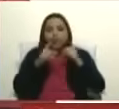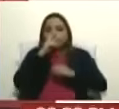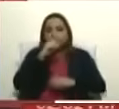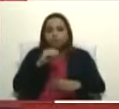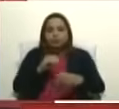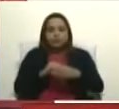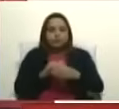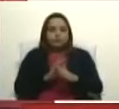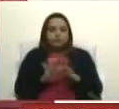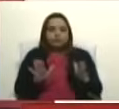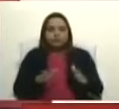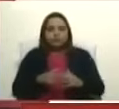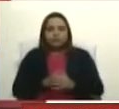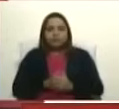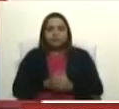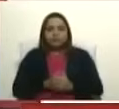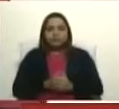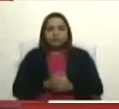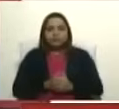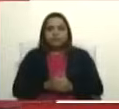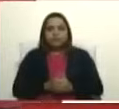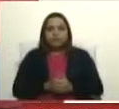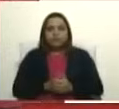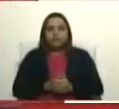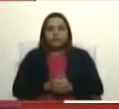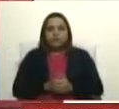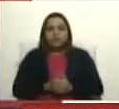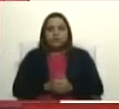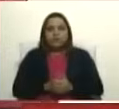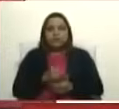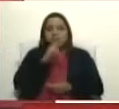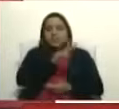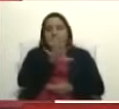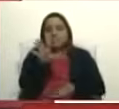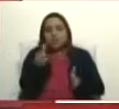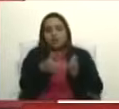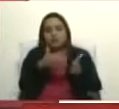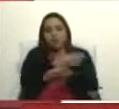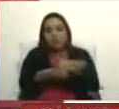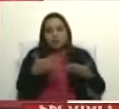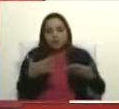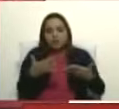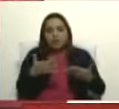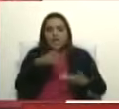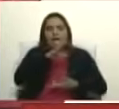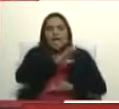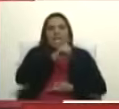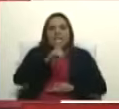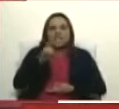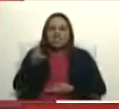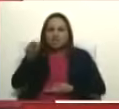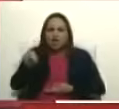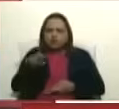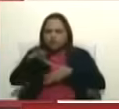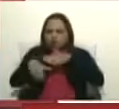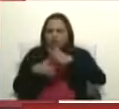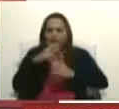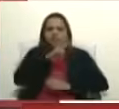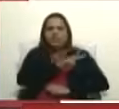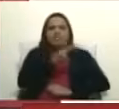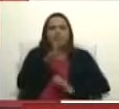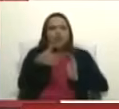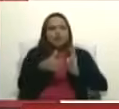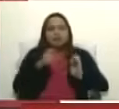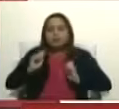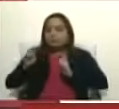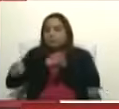Todos en silencio. Entonces de 25 mil se lleva la ExxonMobil, 22 mil le deja 3 mil al pueblo de Guyana, y